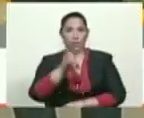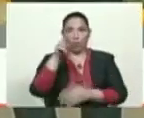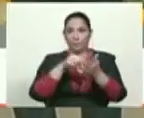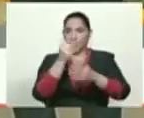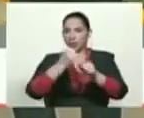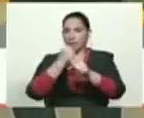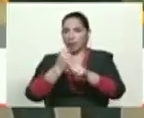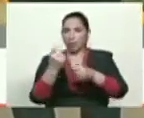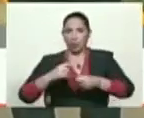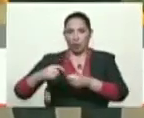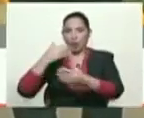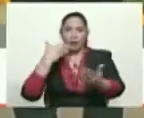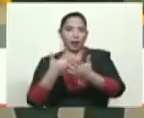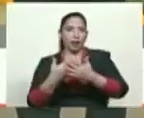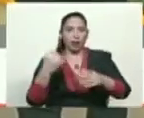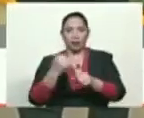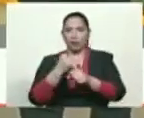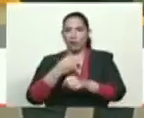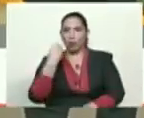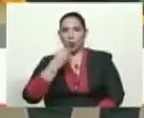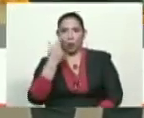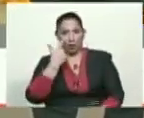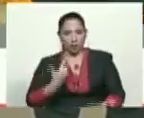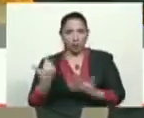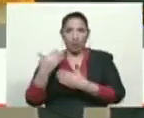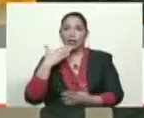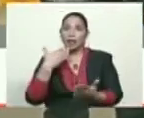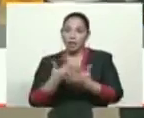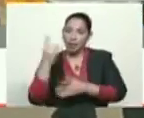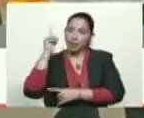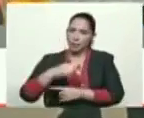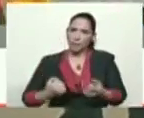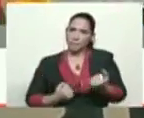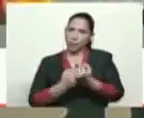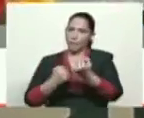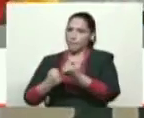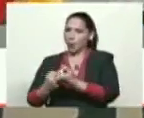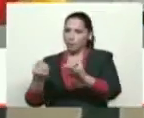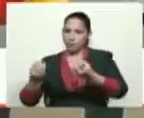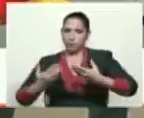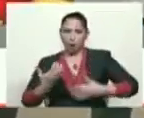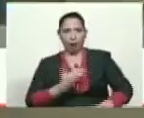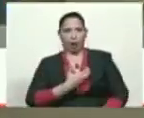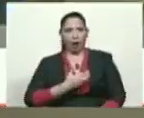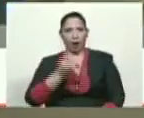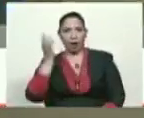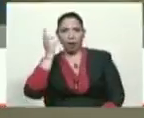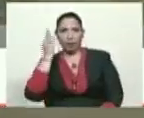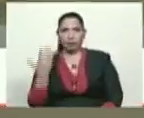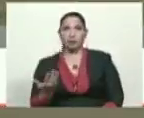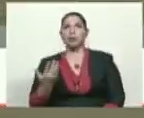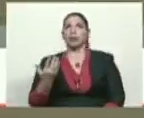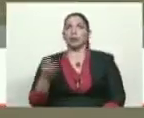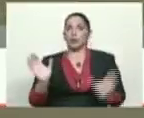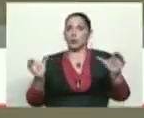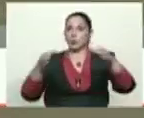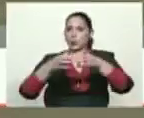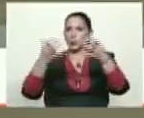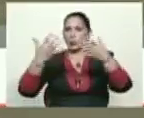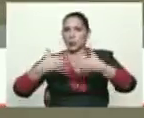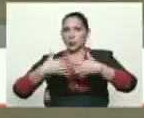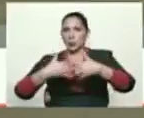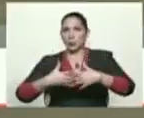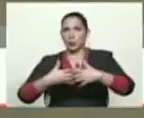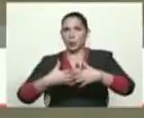etapa gracias a la misión chamba juvenil y gracias también al apoyo que nos están dando la alcaldía los equipos de la corporación de la gobernación